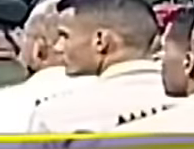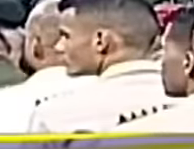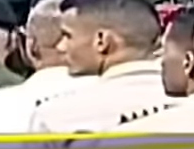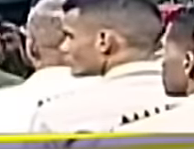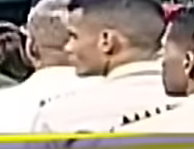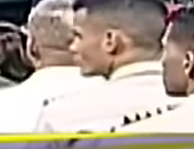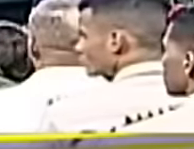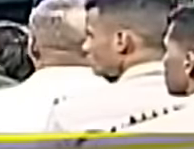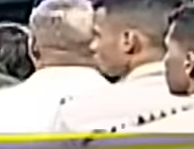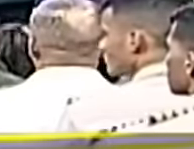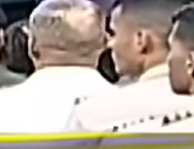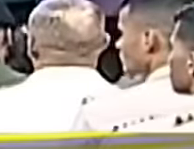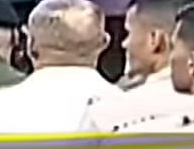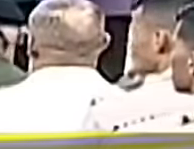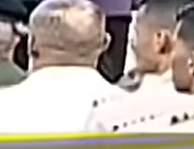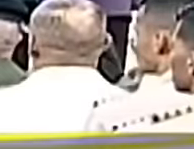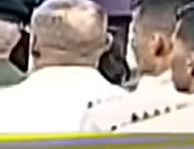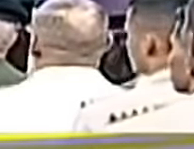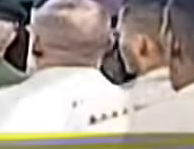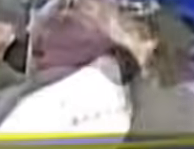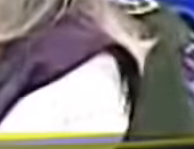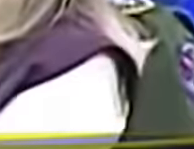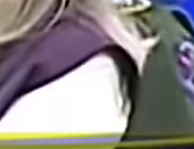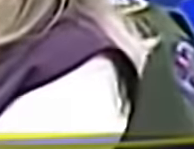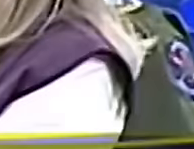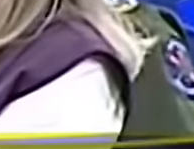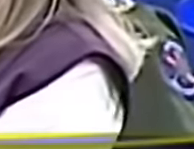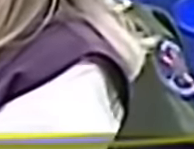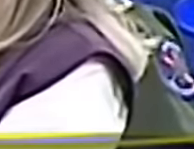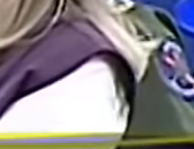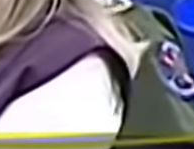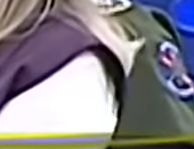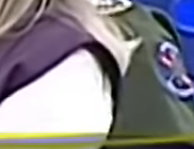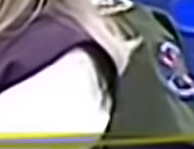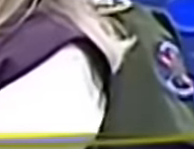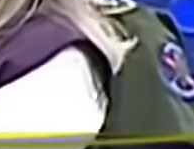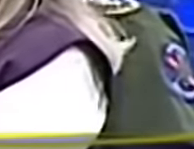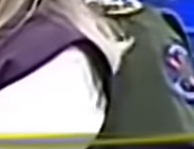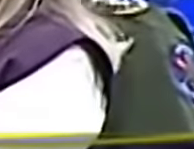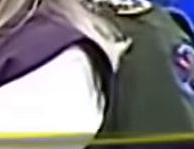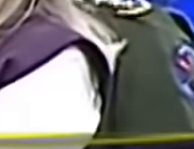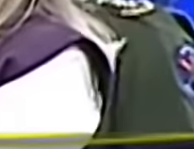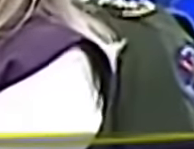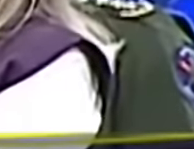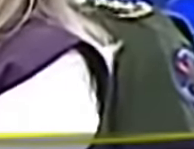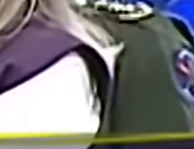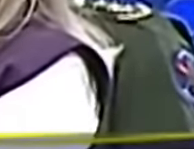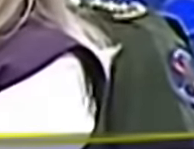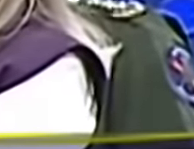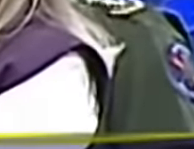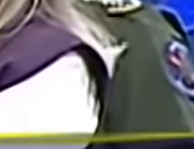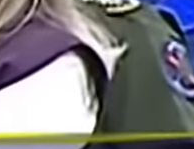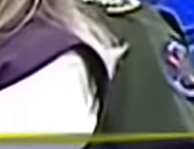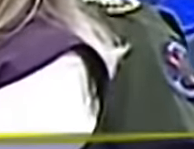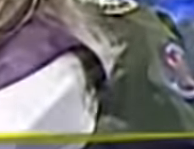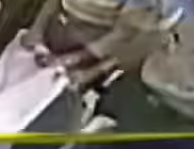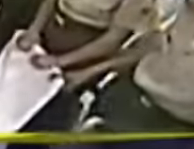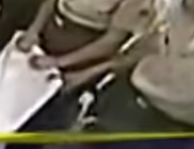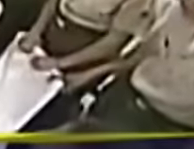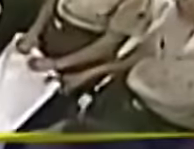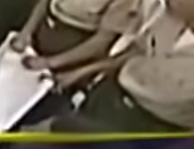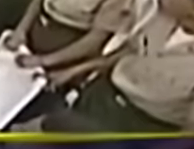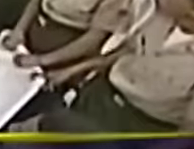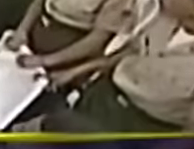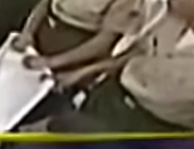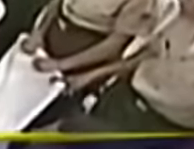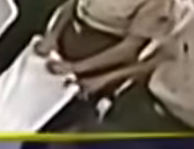La misión fue cancelada y con el pasar del tiempo la misión fue concretada, donde el pueblo soberano